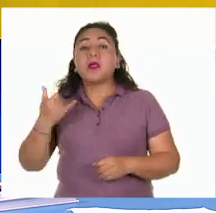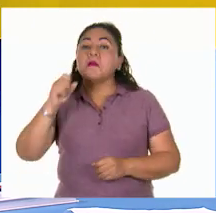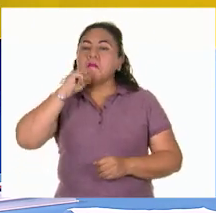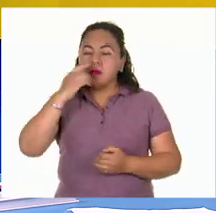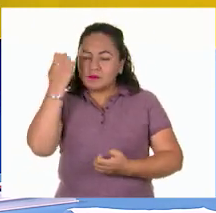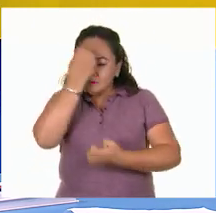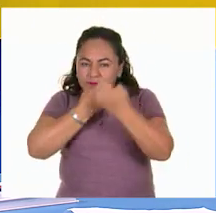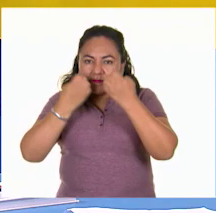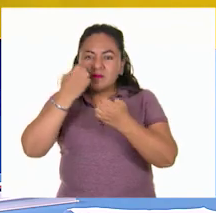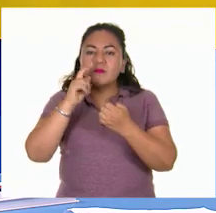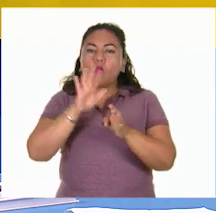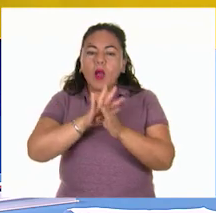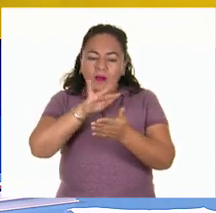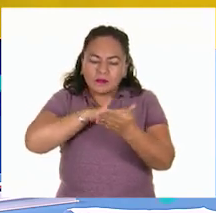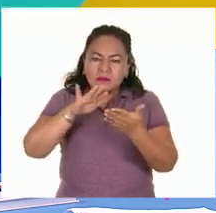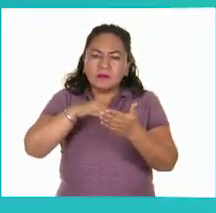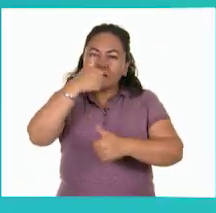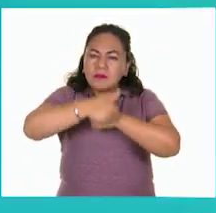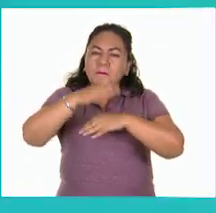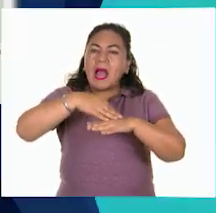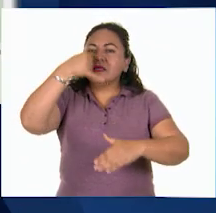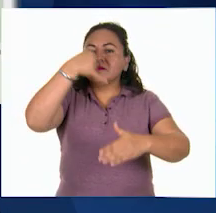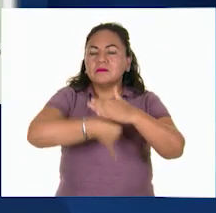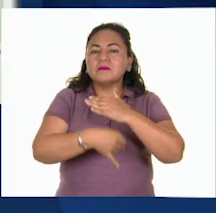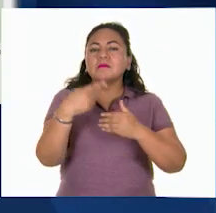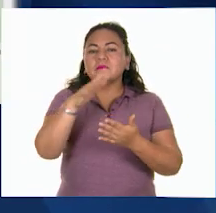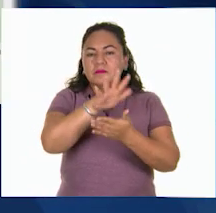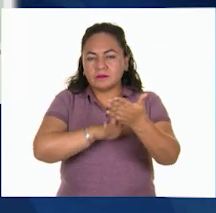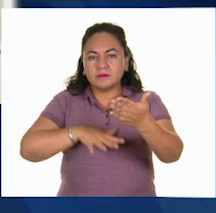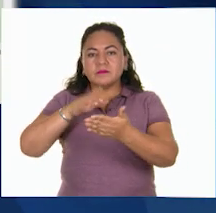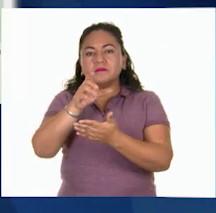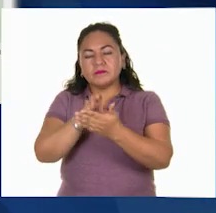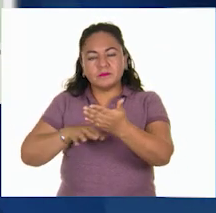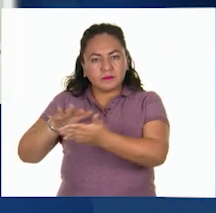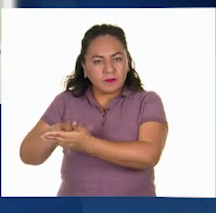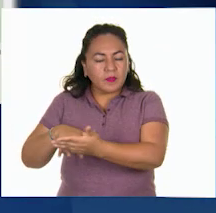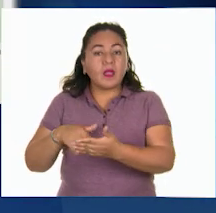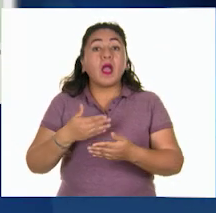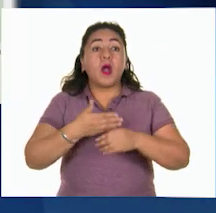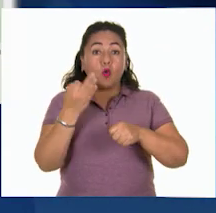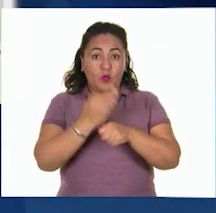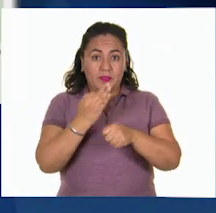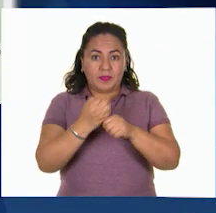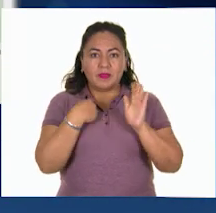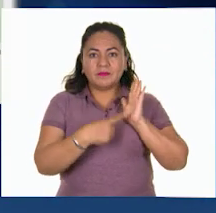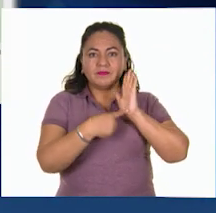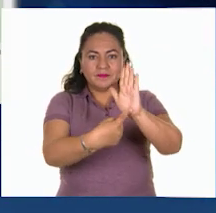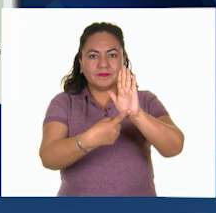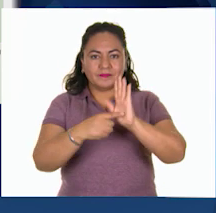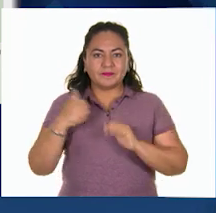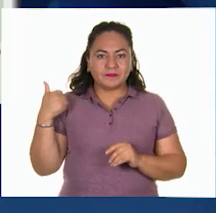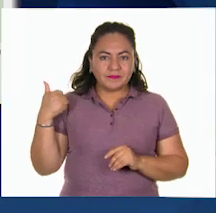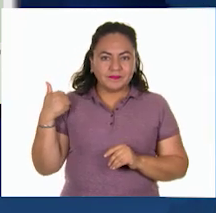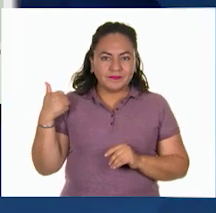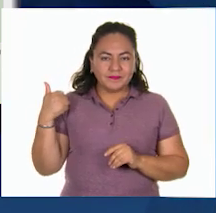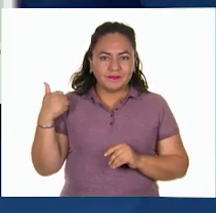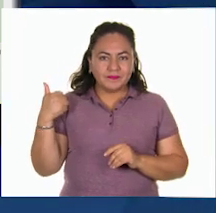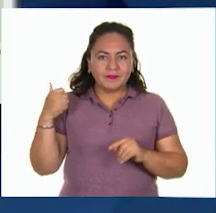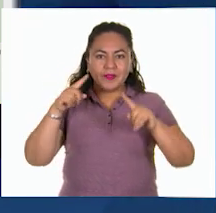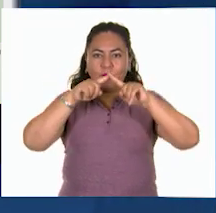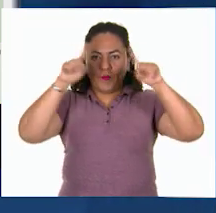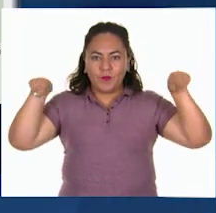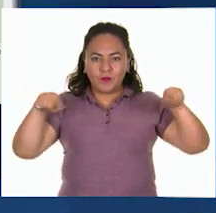de los textos trabajados. Y vamos a presentarles el cuadro que realizamos en clase y en